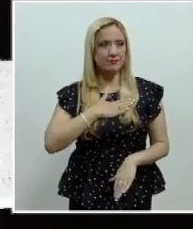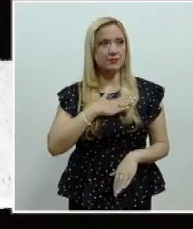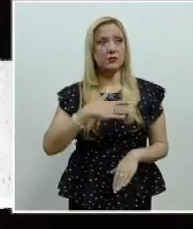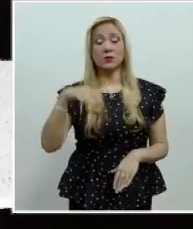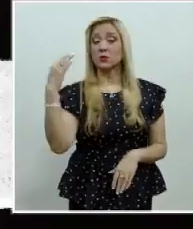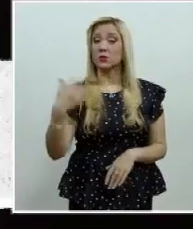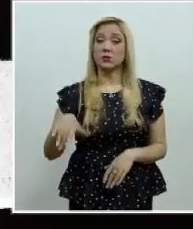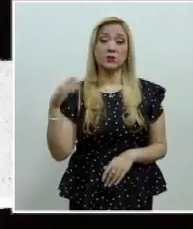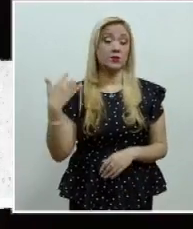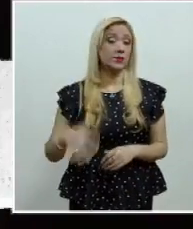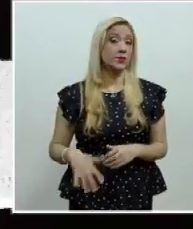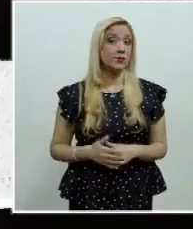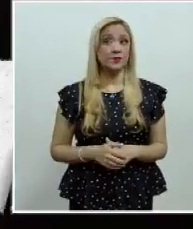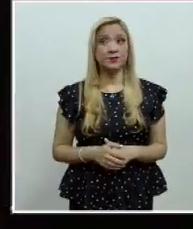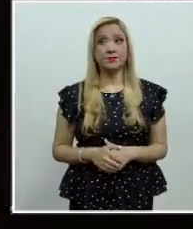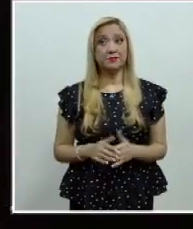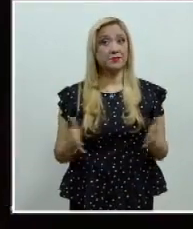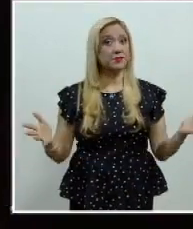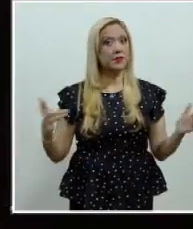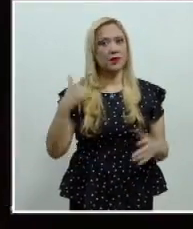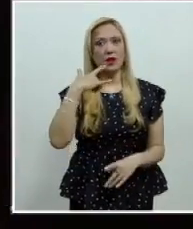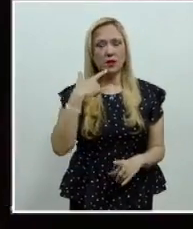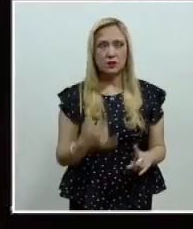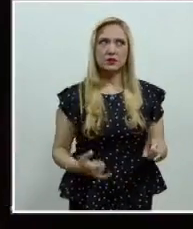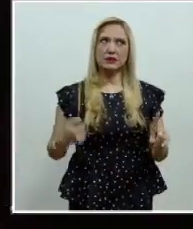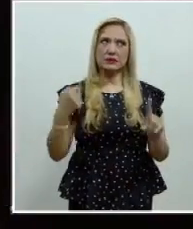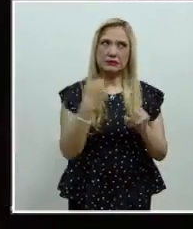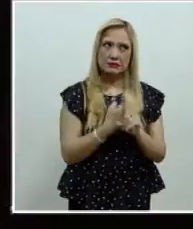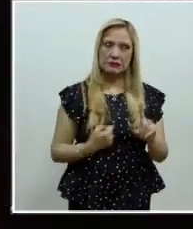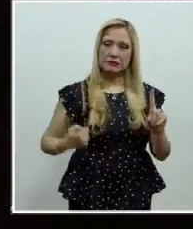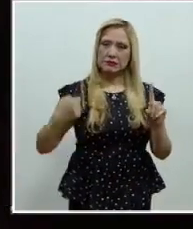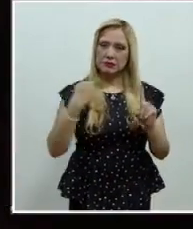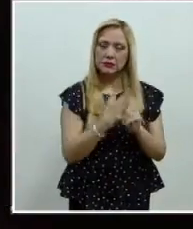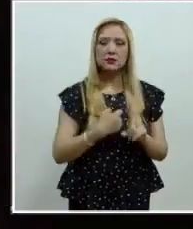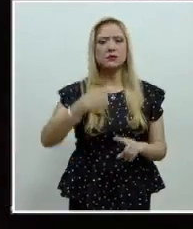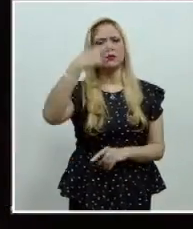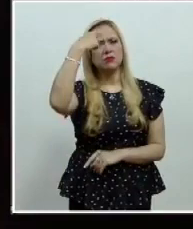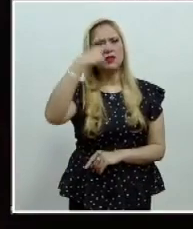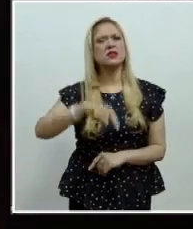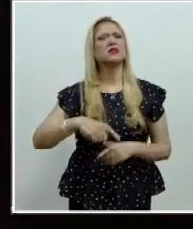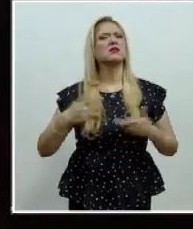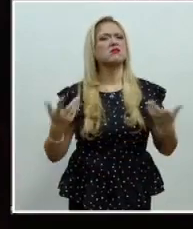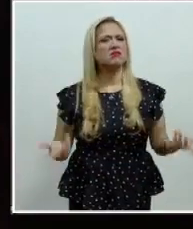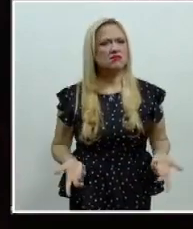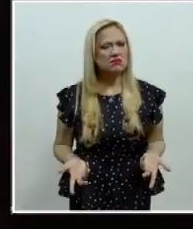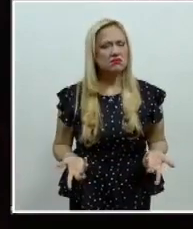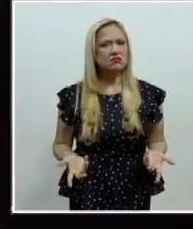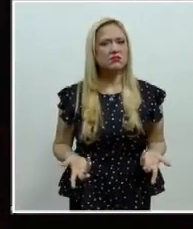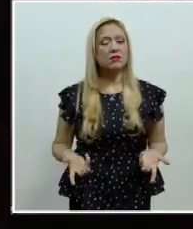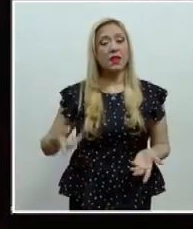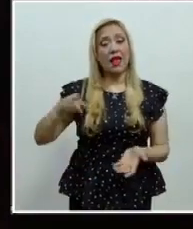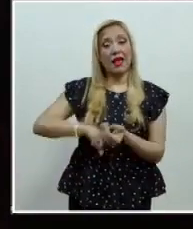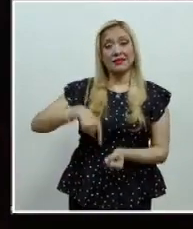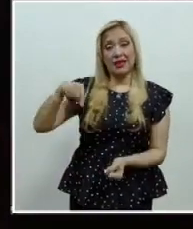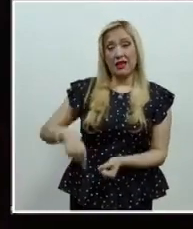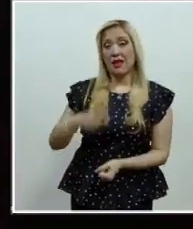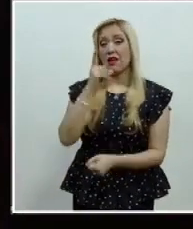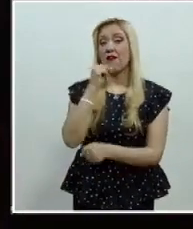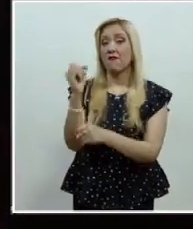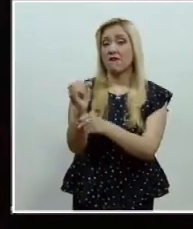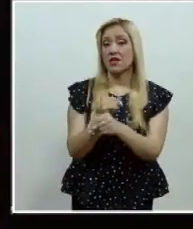sido una lucha constante para que desde la